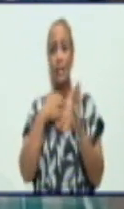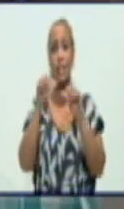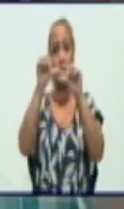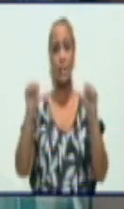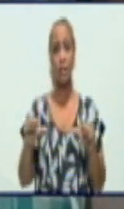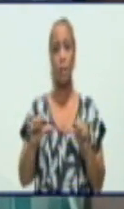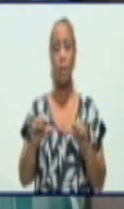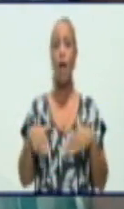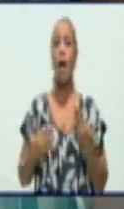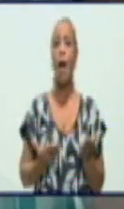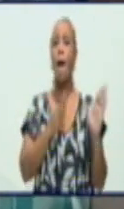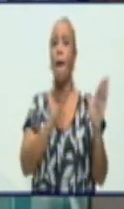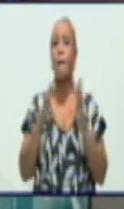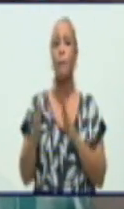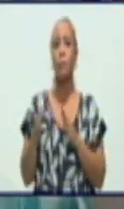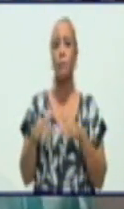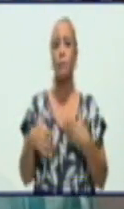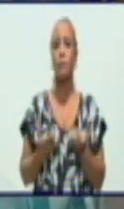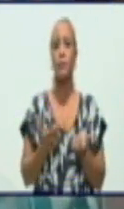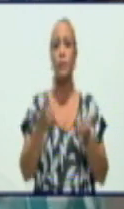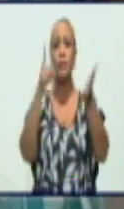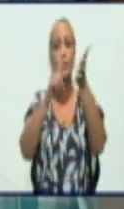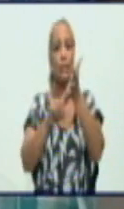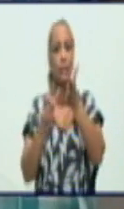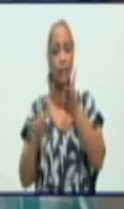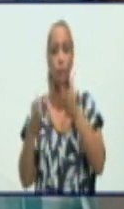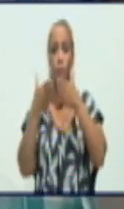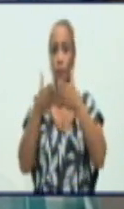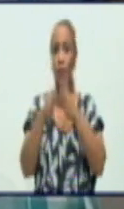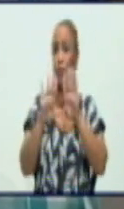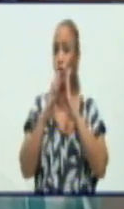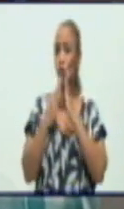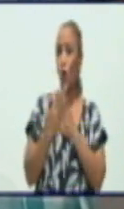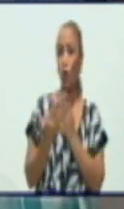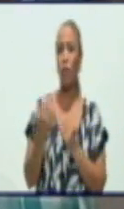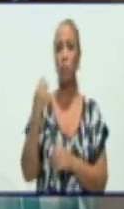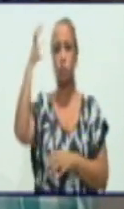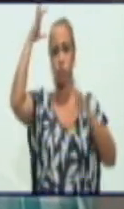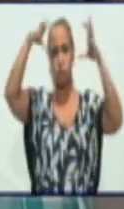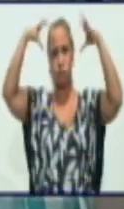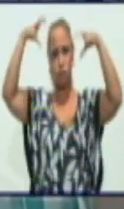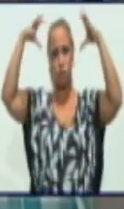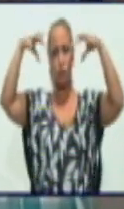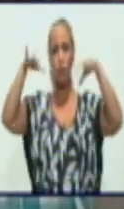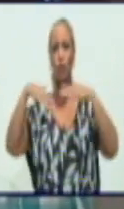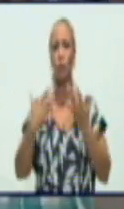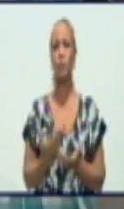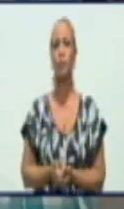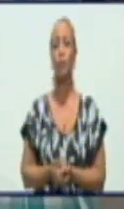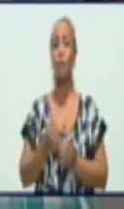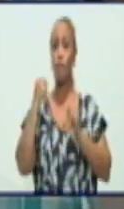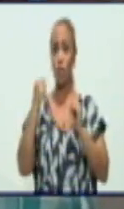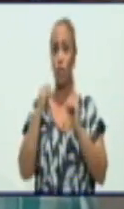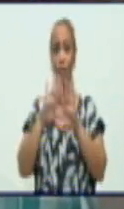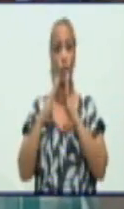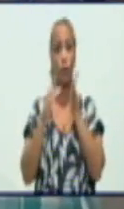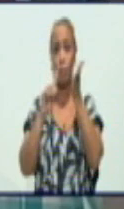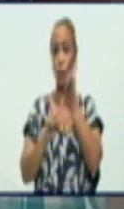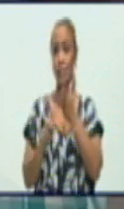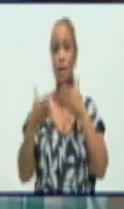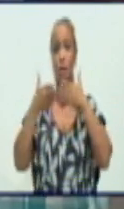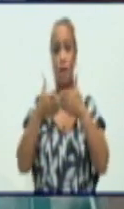partiendo del criterio que en grama va a llevar en toda la provincia es decir que vaya lluvia fuerte todo que toda grama los